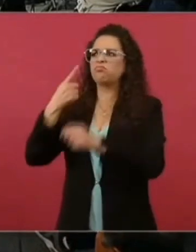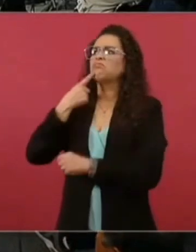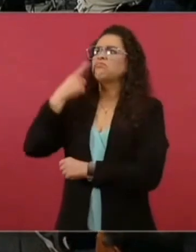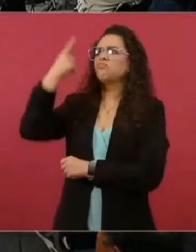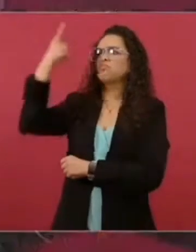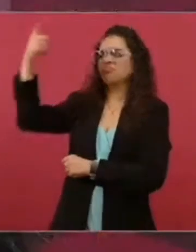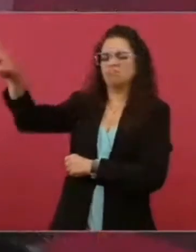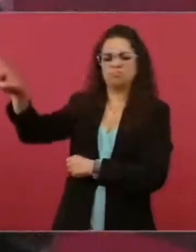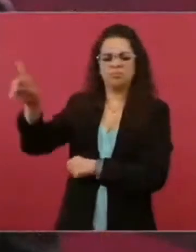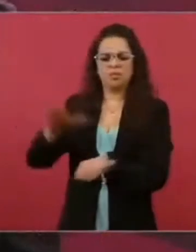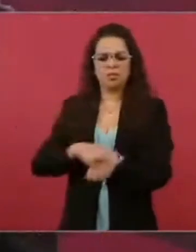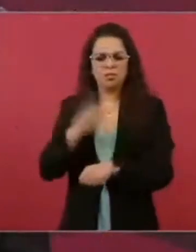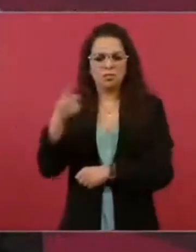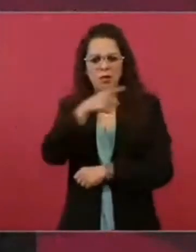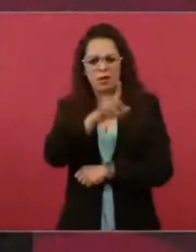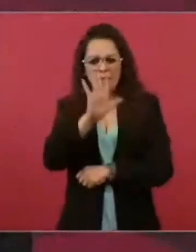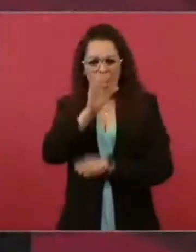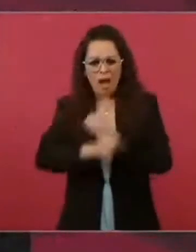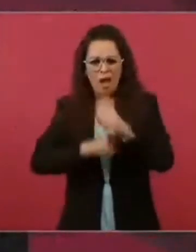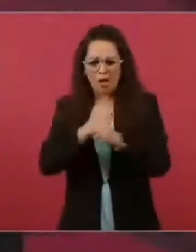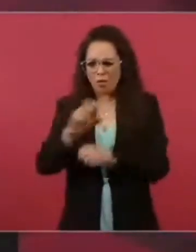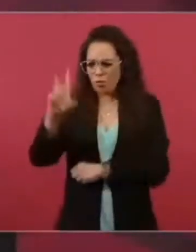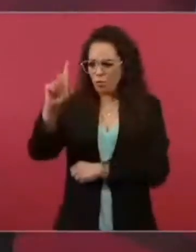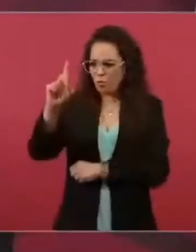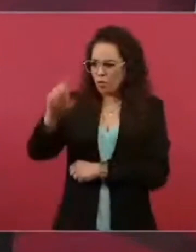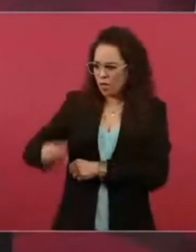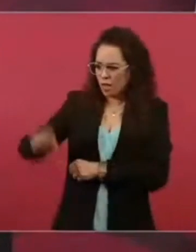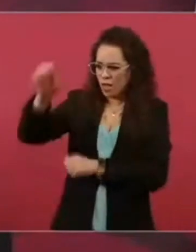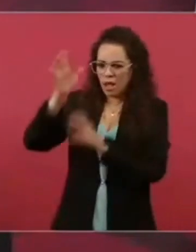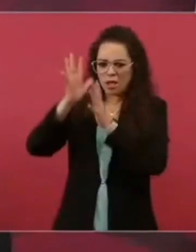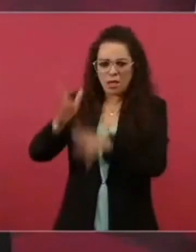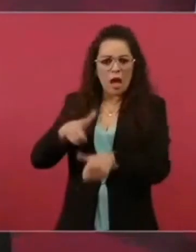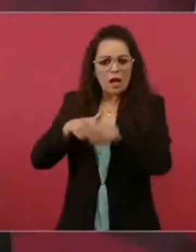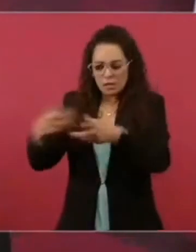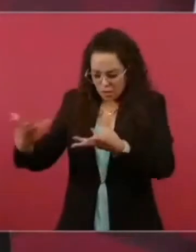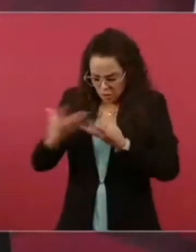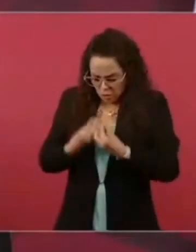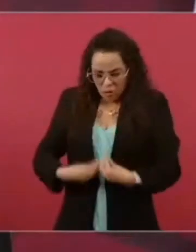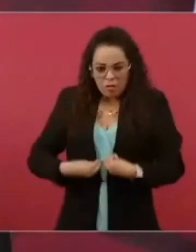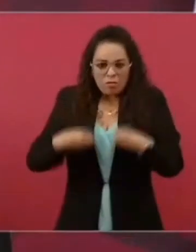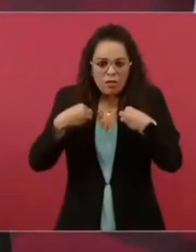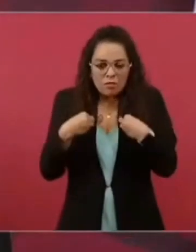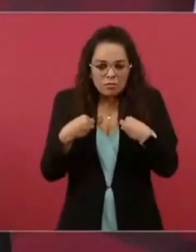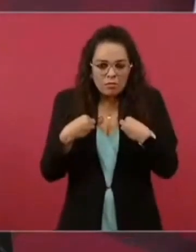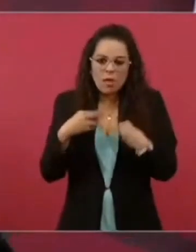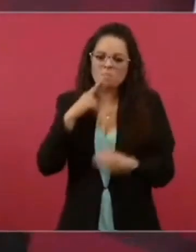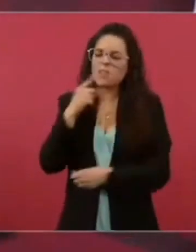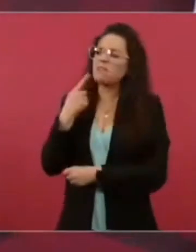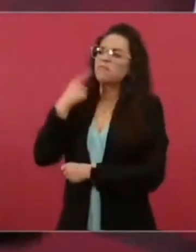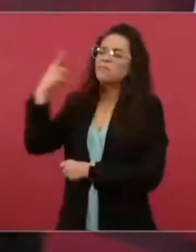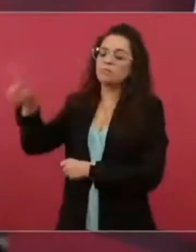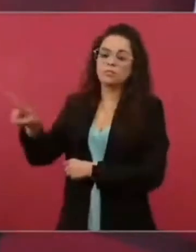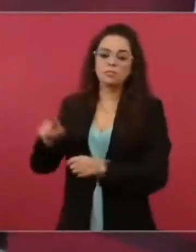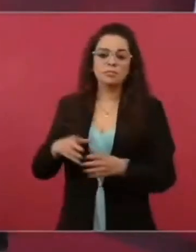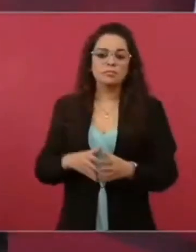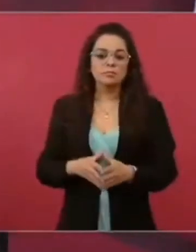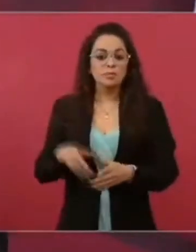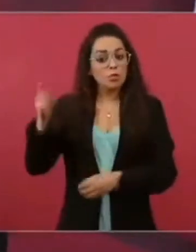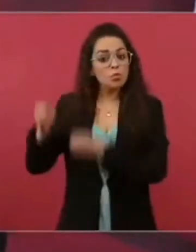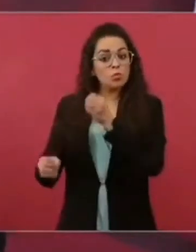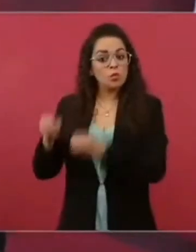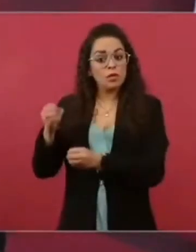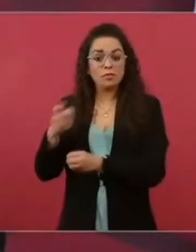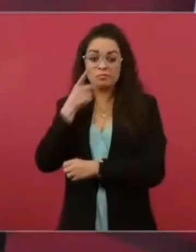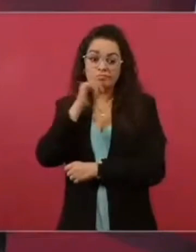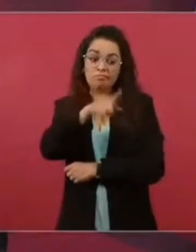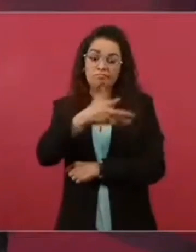cumplido 30 años y no se iba de la casa. Y el juez les dio la razón